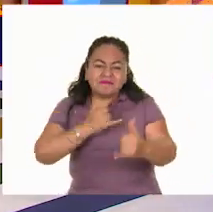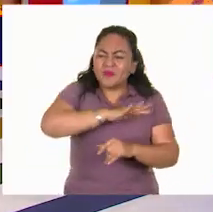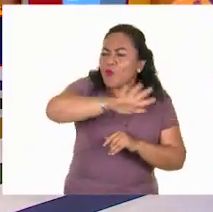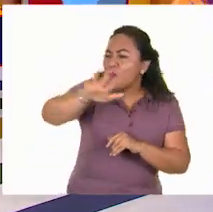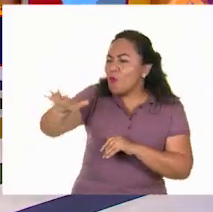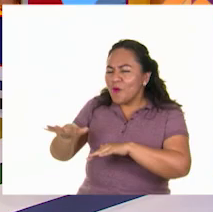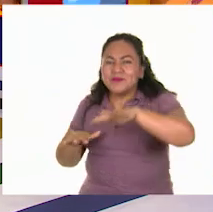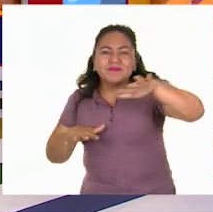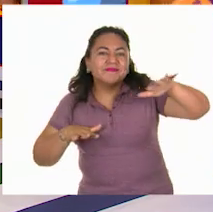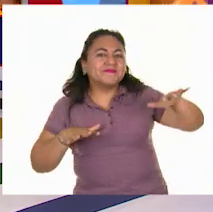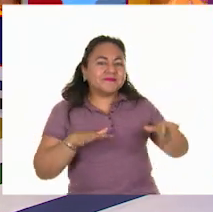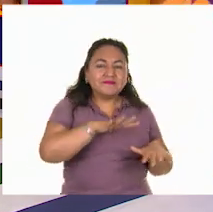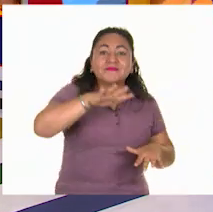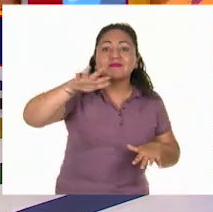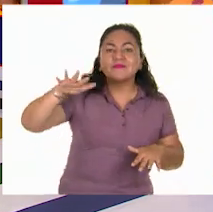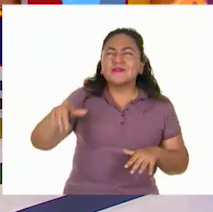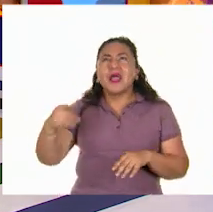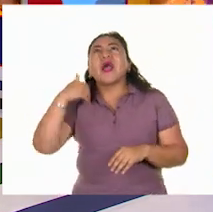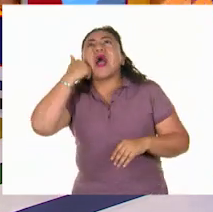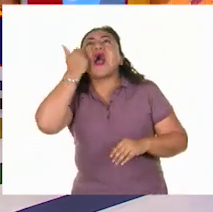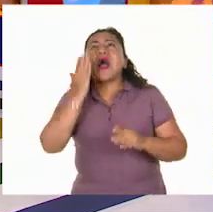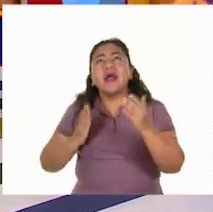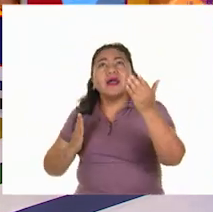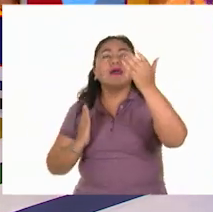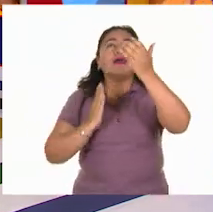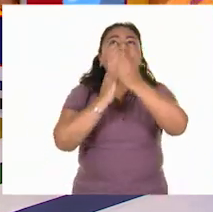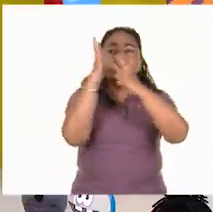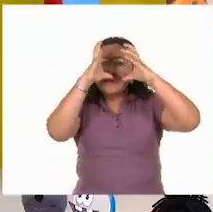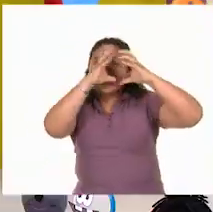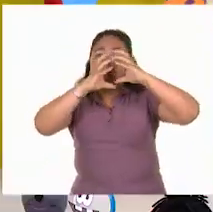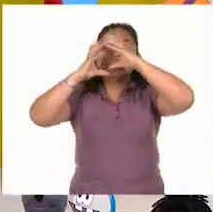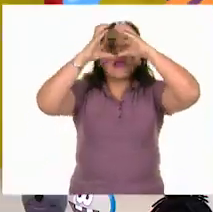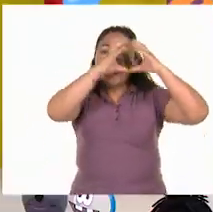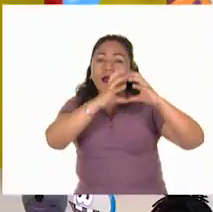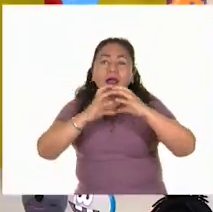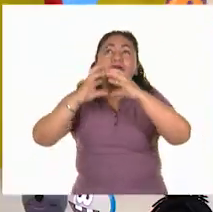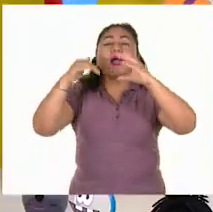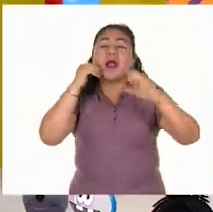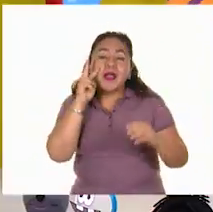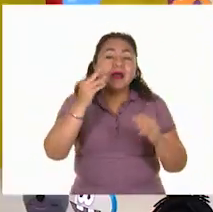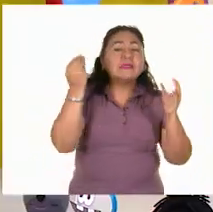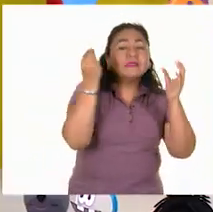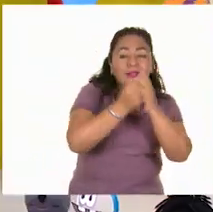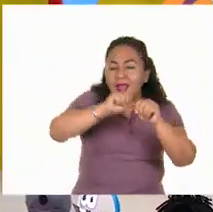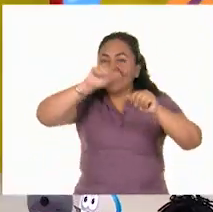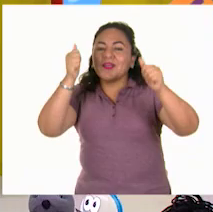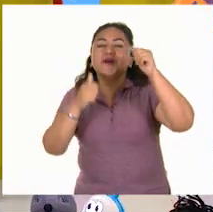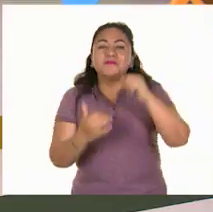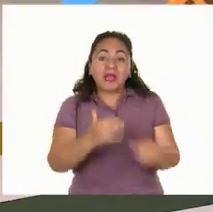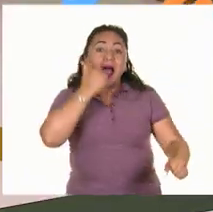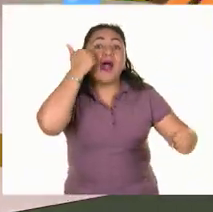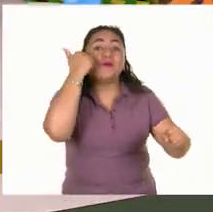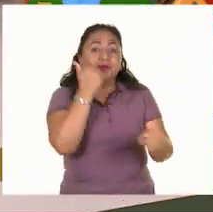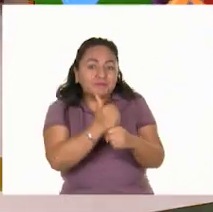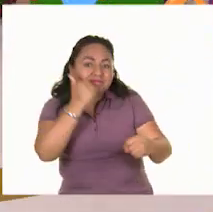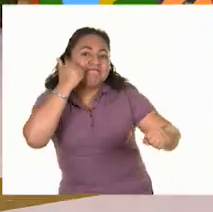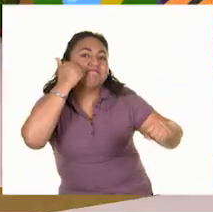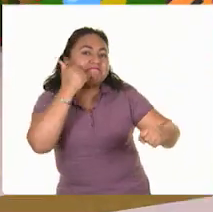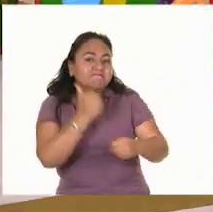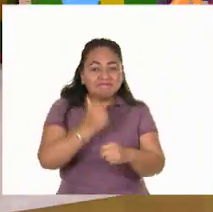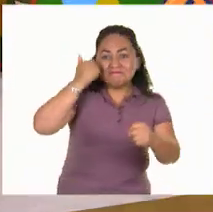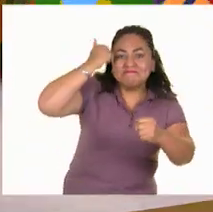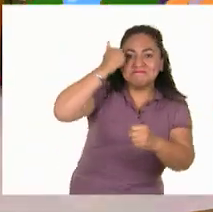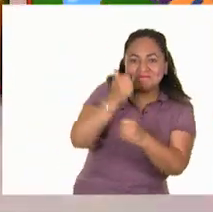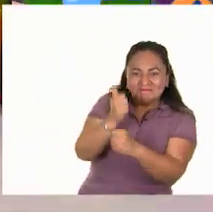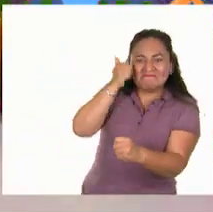Sí. Sueña con viajar hasta Marte y ve todas las clases de artes. Todas toditas. Abuelita, abuelita,